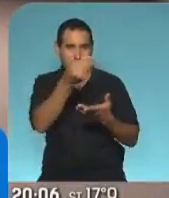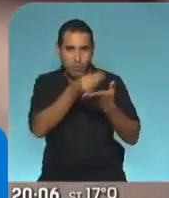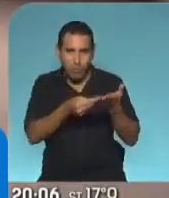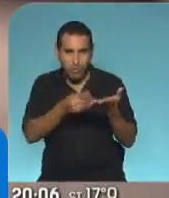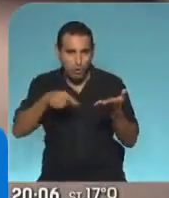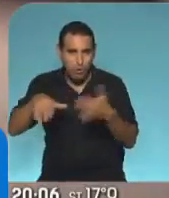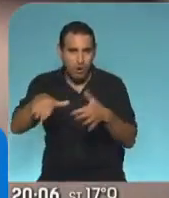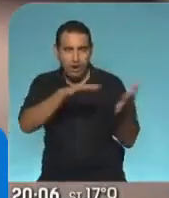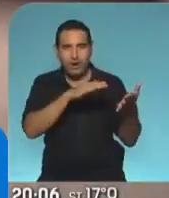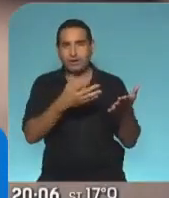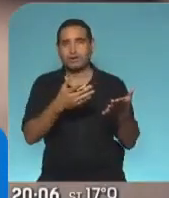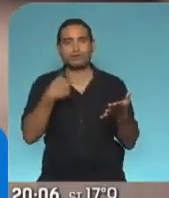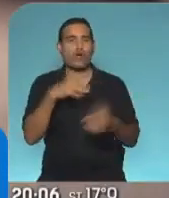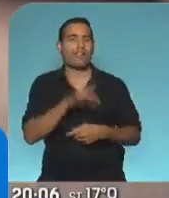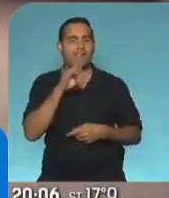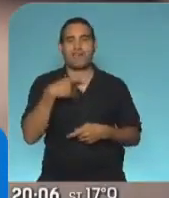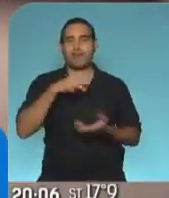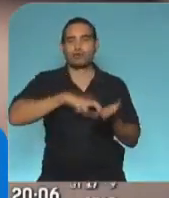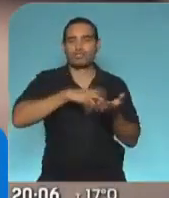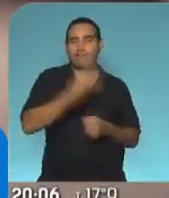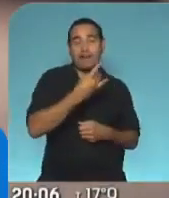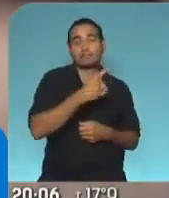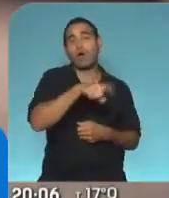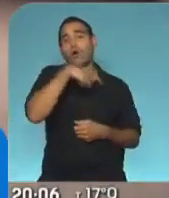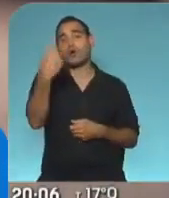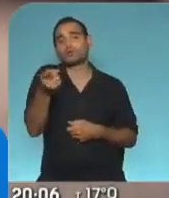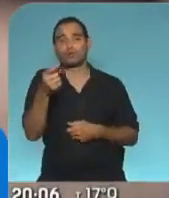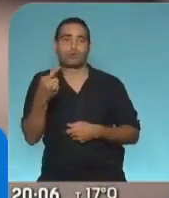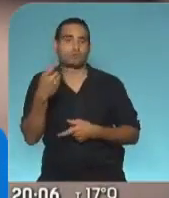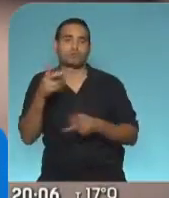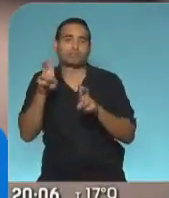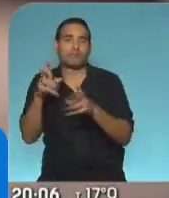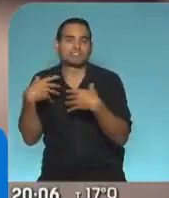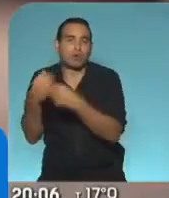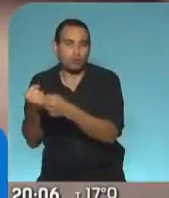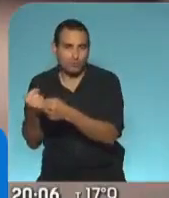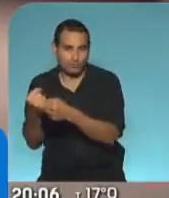la de las noticias falsas, como yo elegí. A otros le tocó algo más sanitario, ¿no?